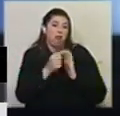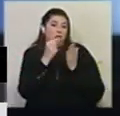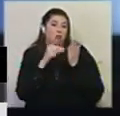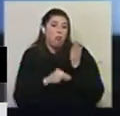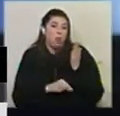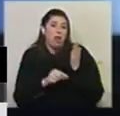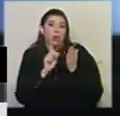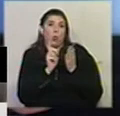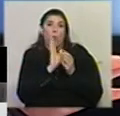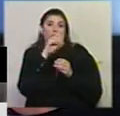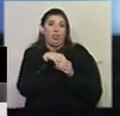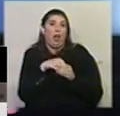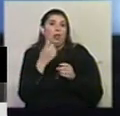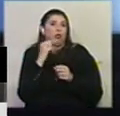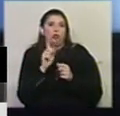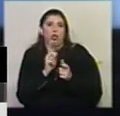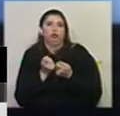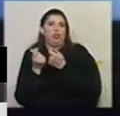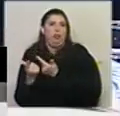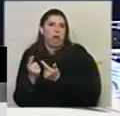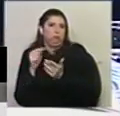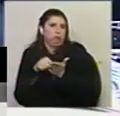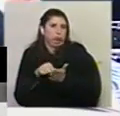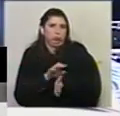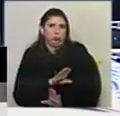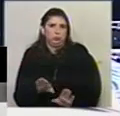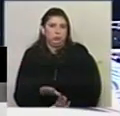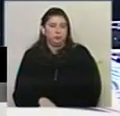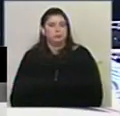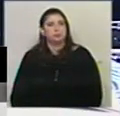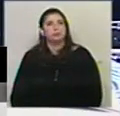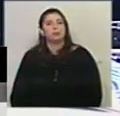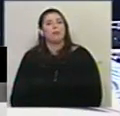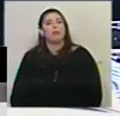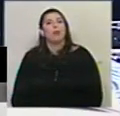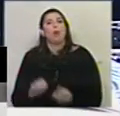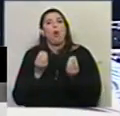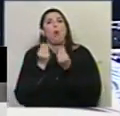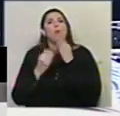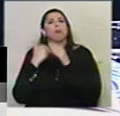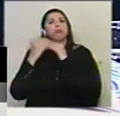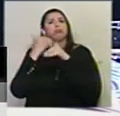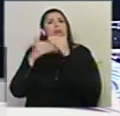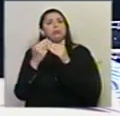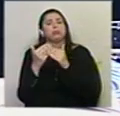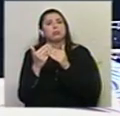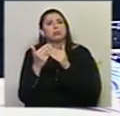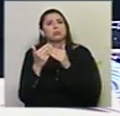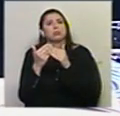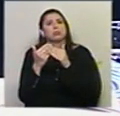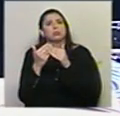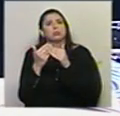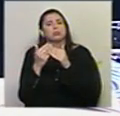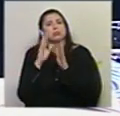se da. Claro. Punto. ¿Cómo ha ido avanzando, y esto para los dos, la incorporación